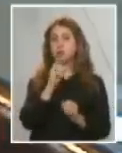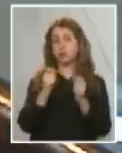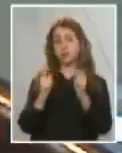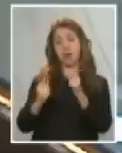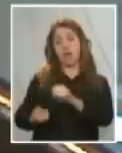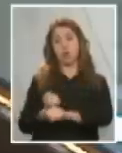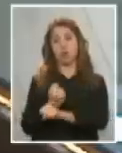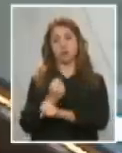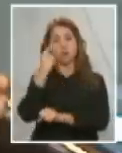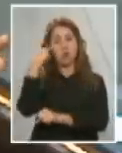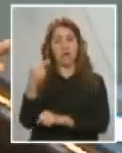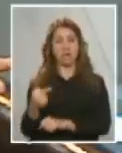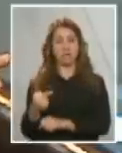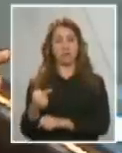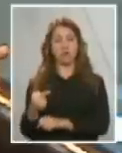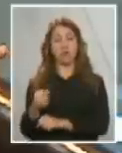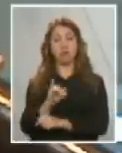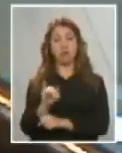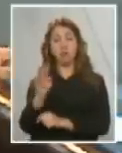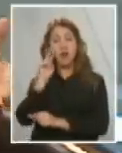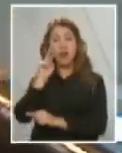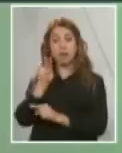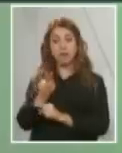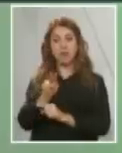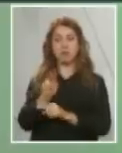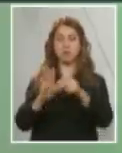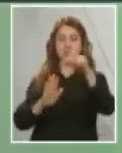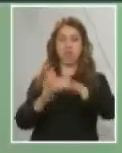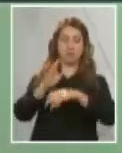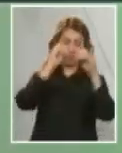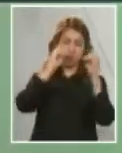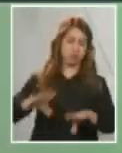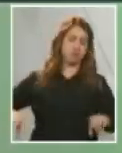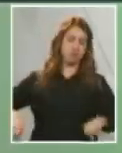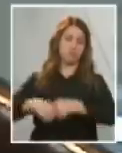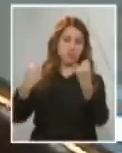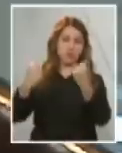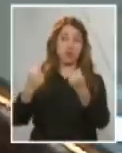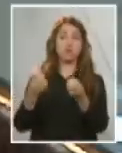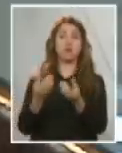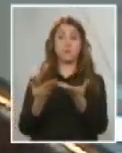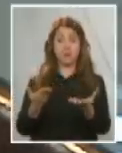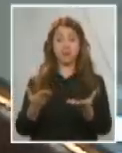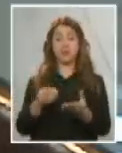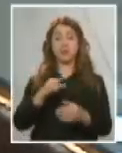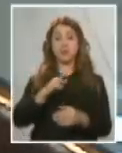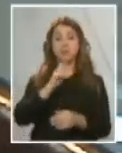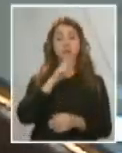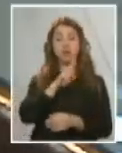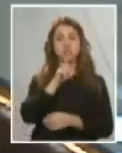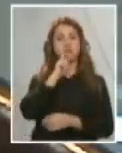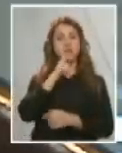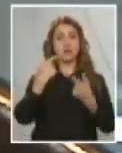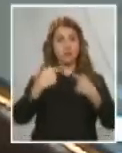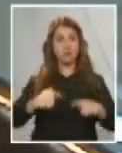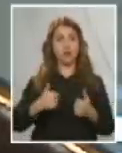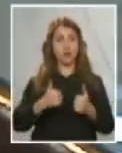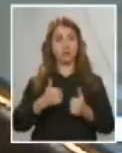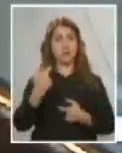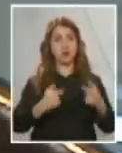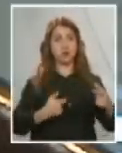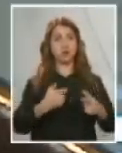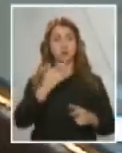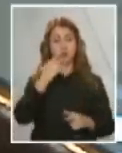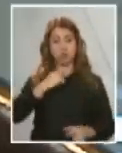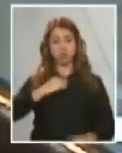ayudar. Pero después las vi... Yo, total, el proyecto, sí, por supuesto. Bueno, sí, el ser mentor no es ser buena gente, no, claro. Porque en el fondo